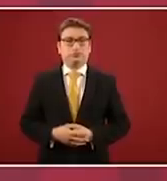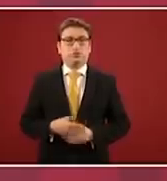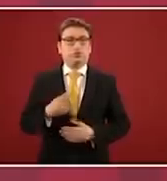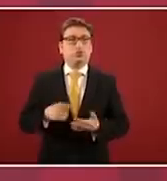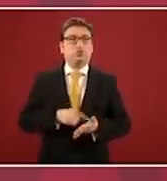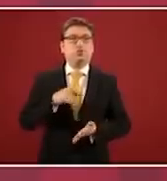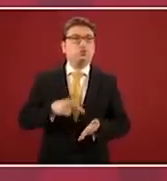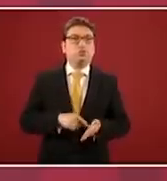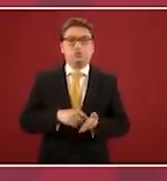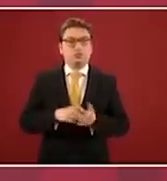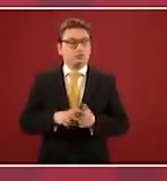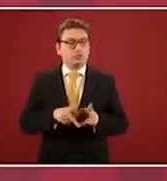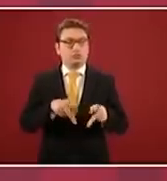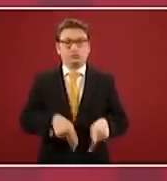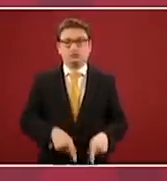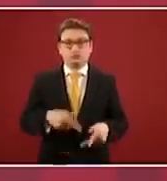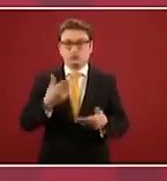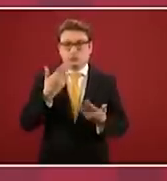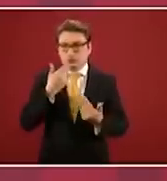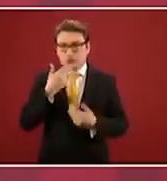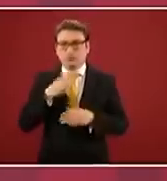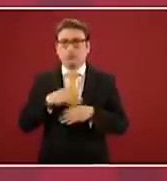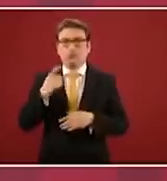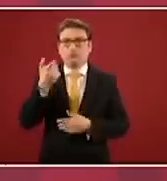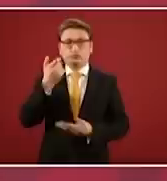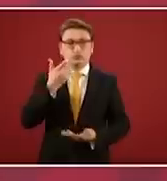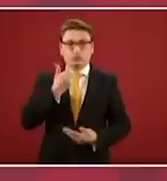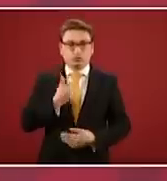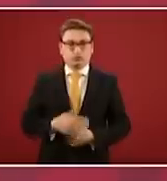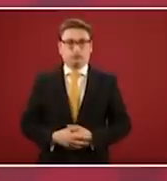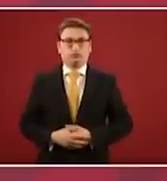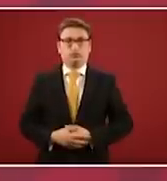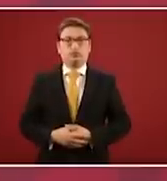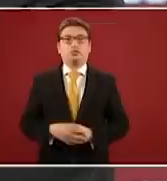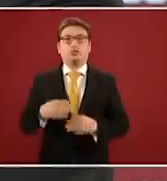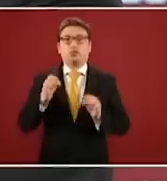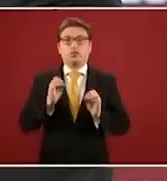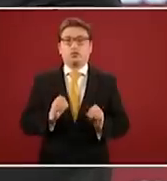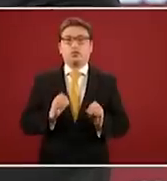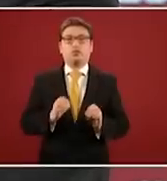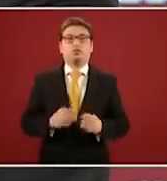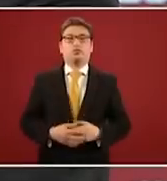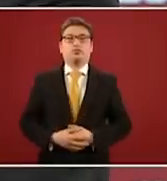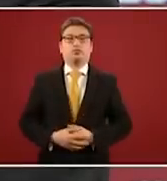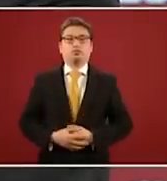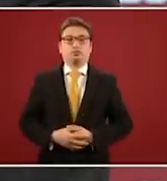los panteones porque no tienen recursos, o